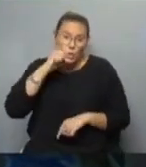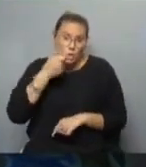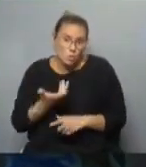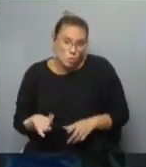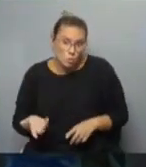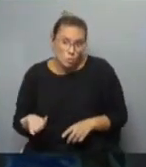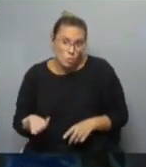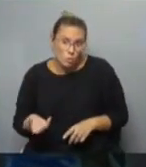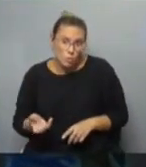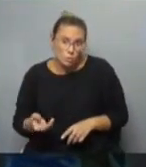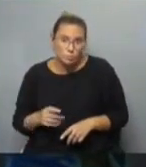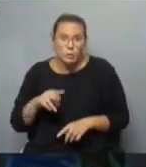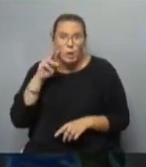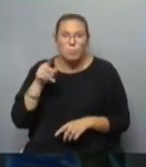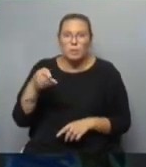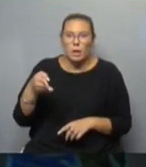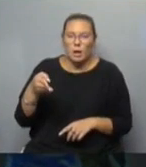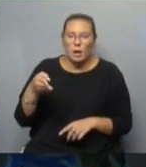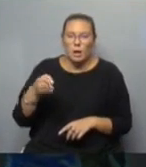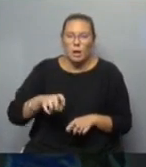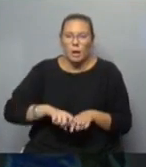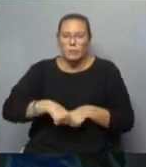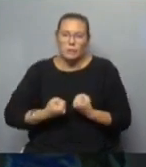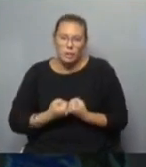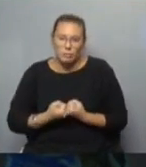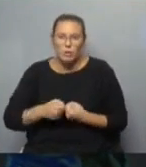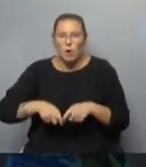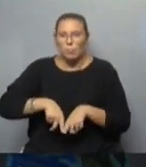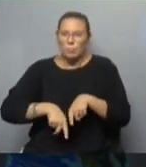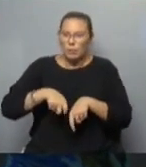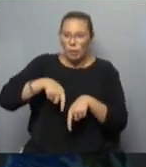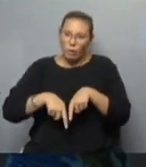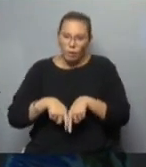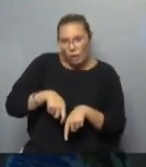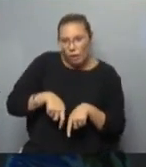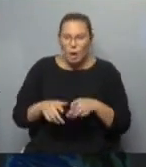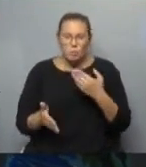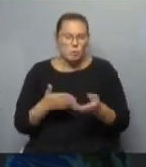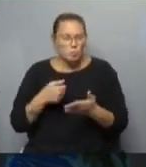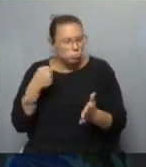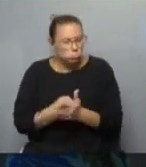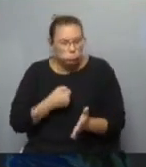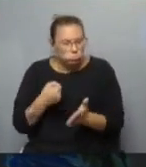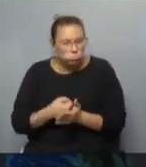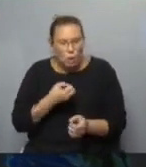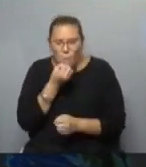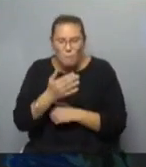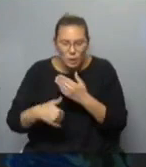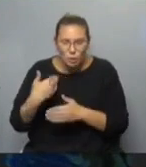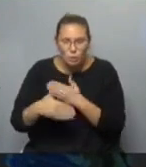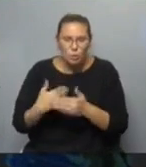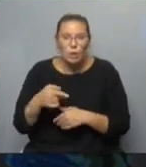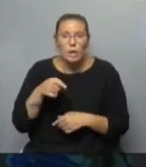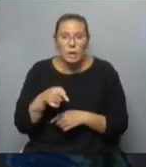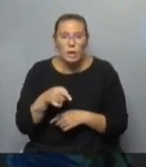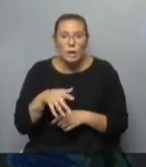sé. Mirá esta coja, se rompió la pata, tal, qué, pero salió adelante porque peleó. En fin, todo